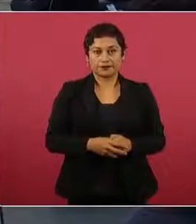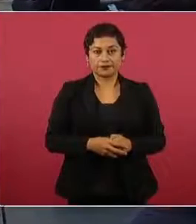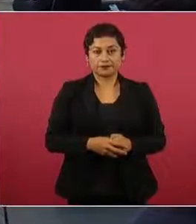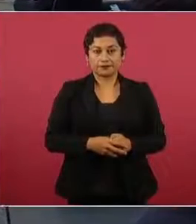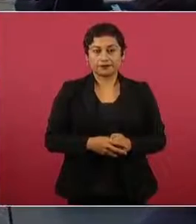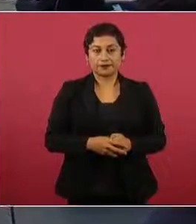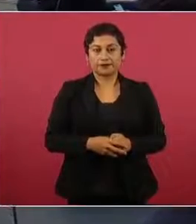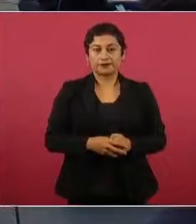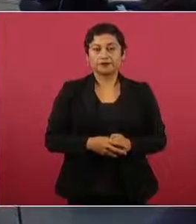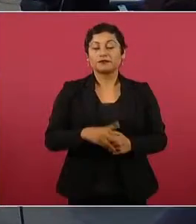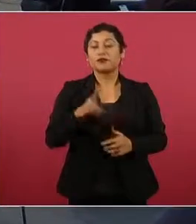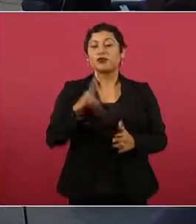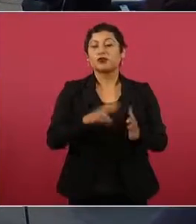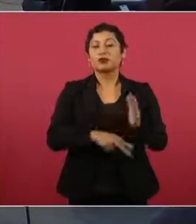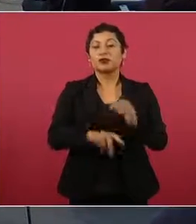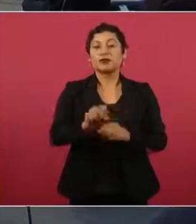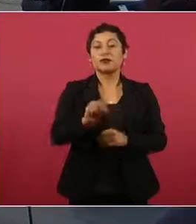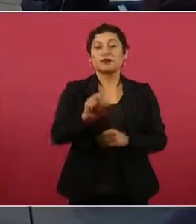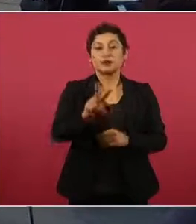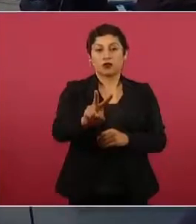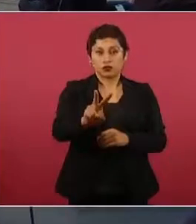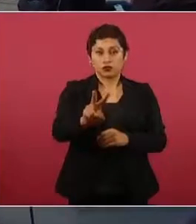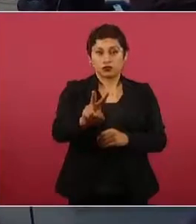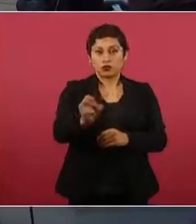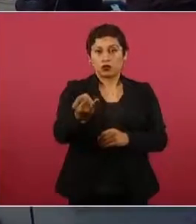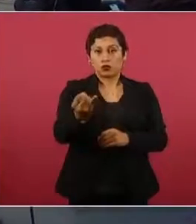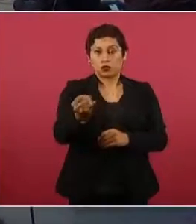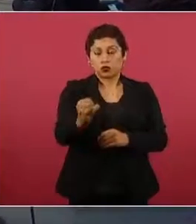En junio de 2022,